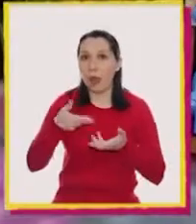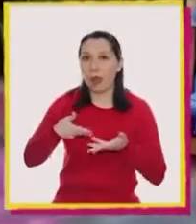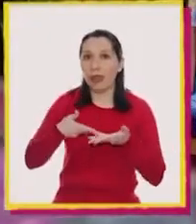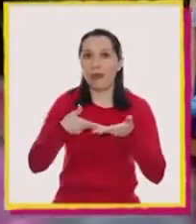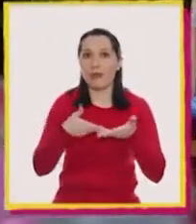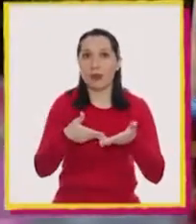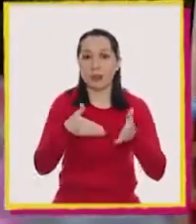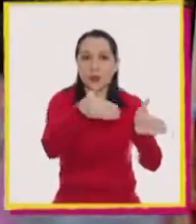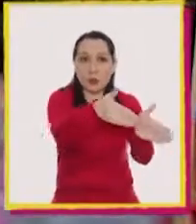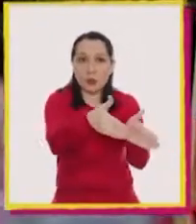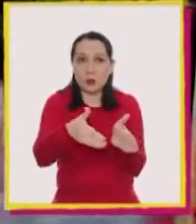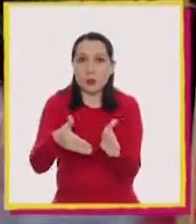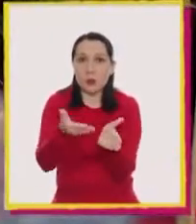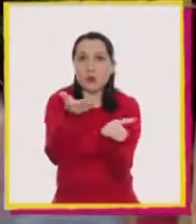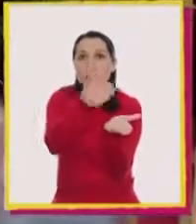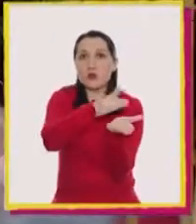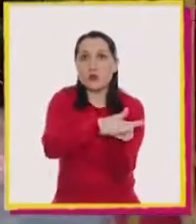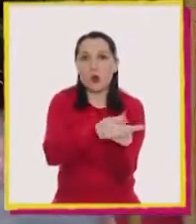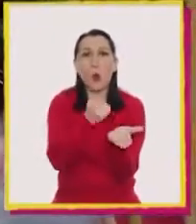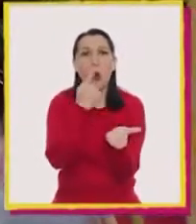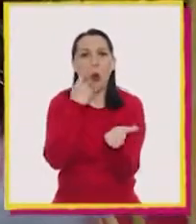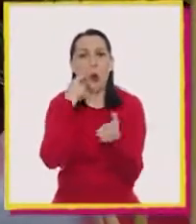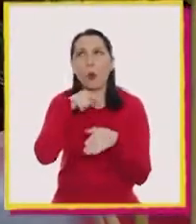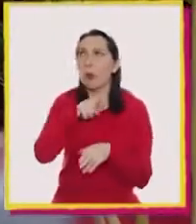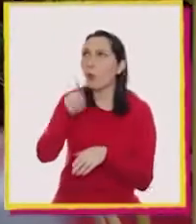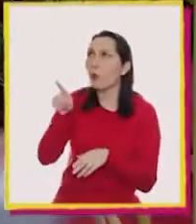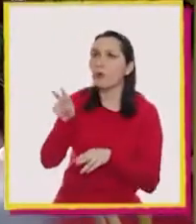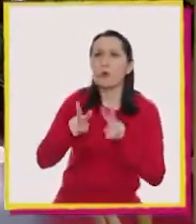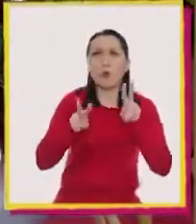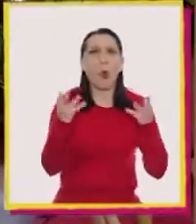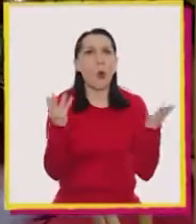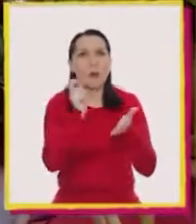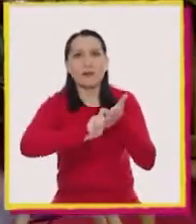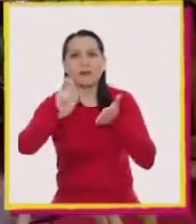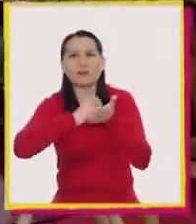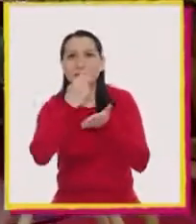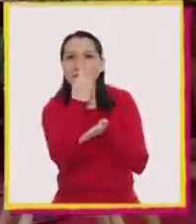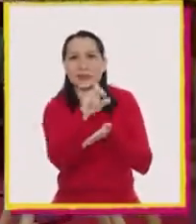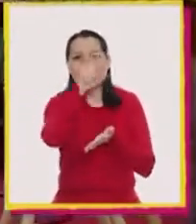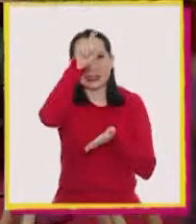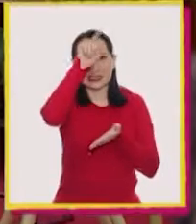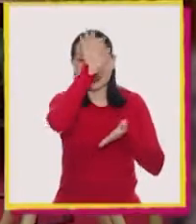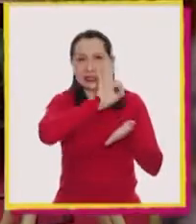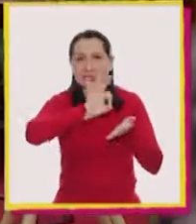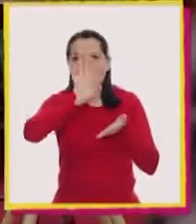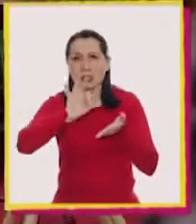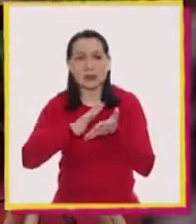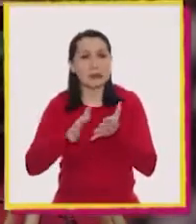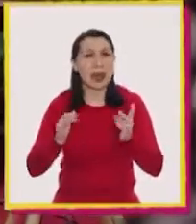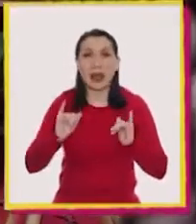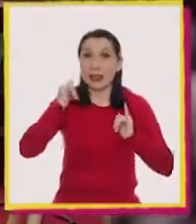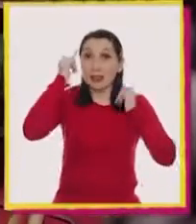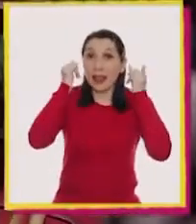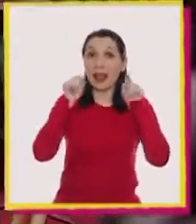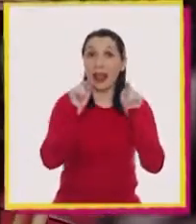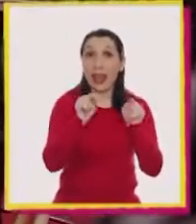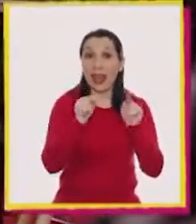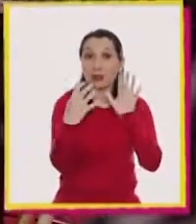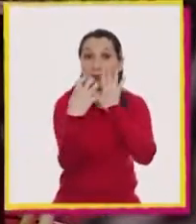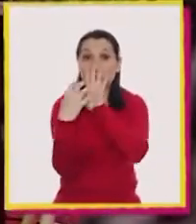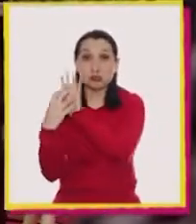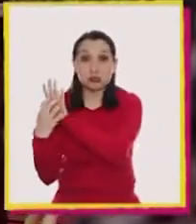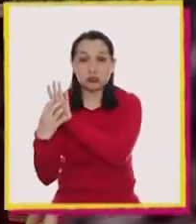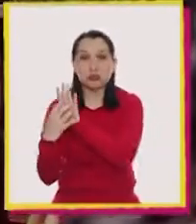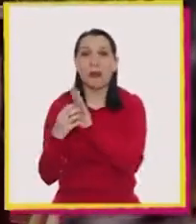Pudimos visitar una de las tumbas y conocer cómo escribían con jeroglíficos. Lo más entretenido de todo es que con